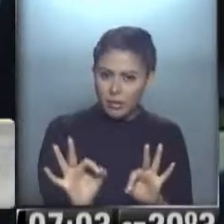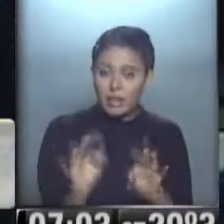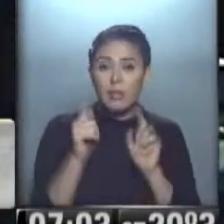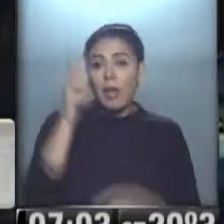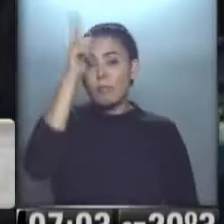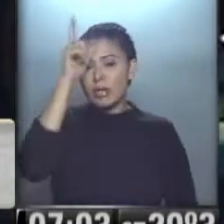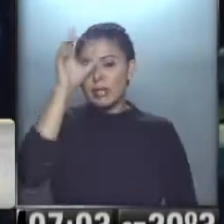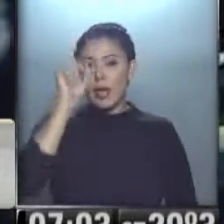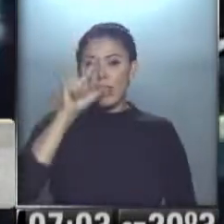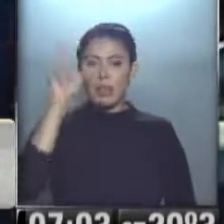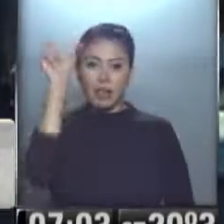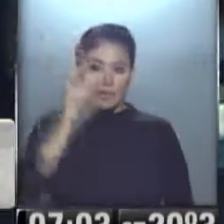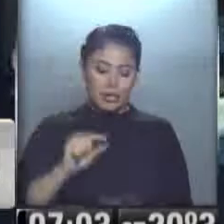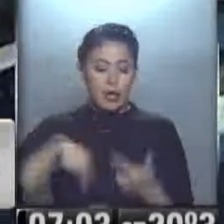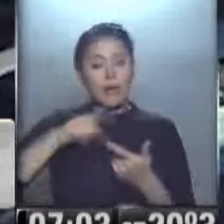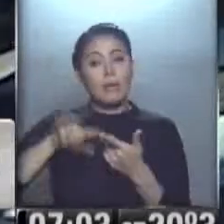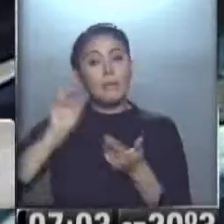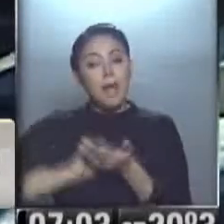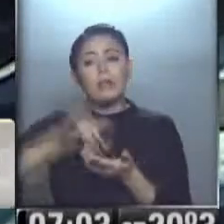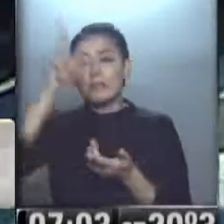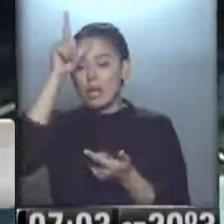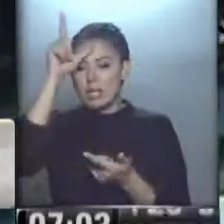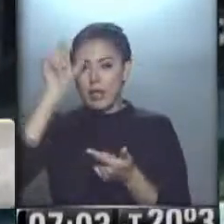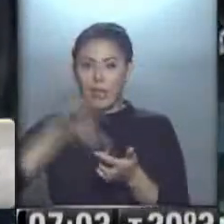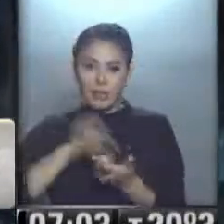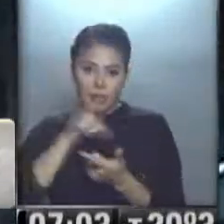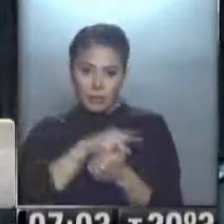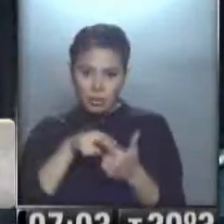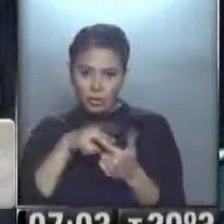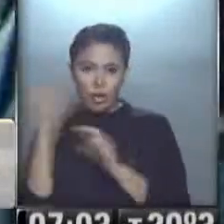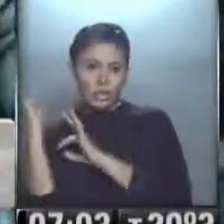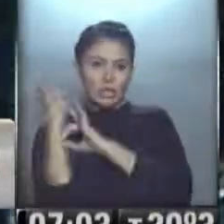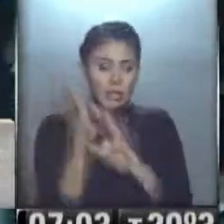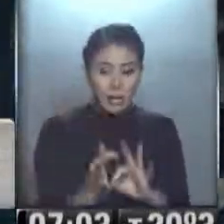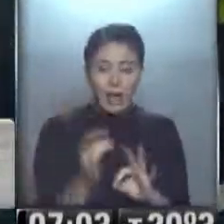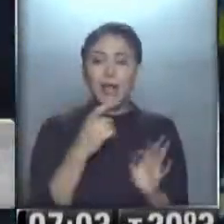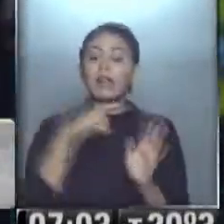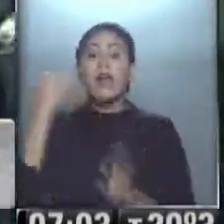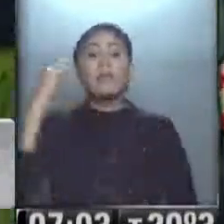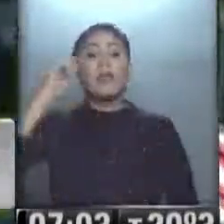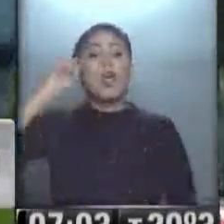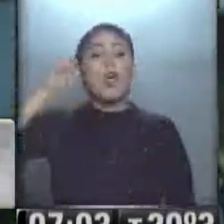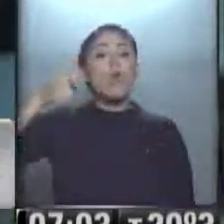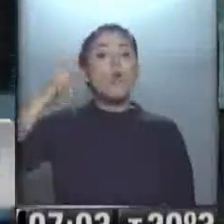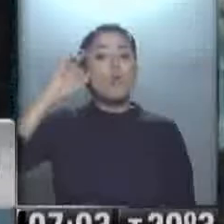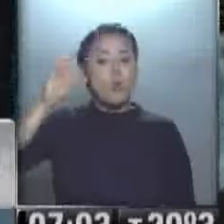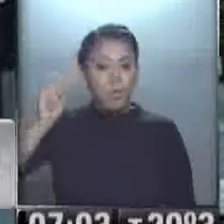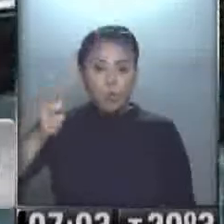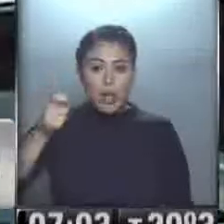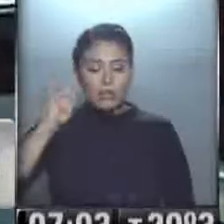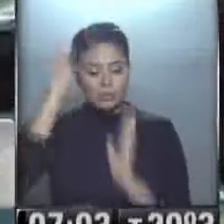la policía metropolitana seguramente para hacer cumplir la orden del juez de este